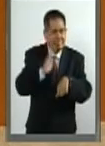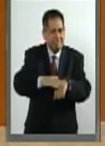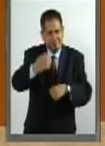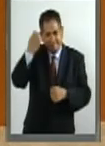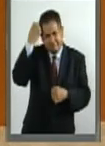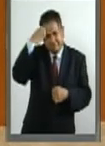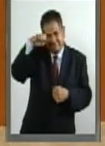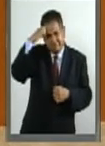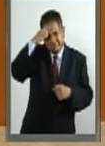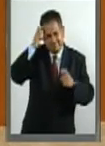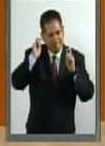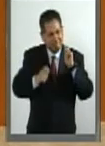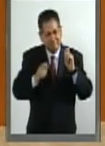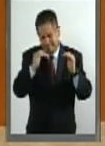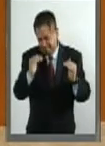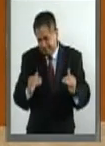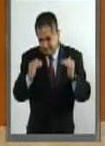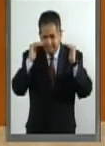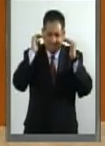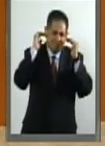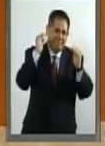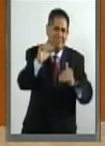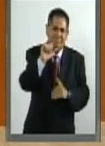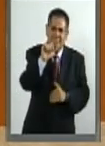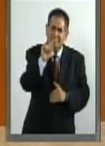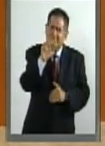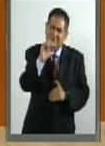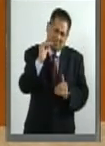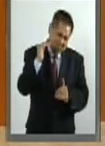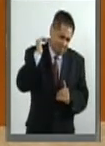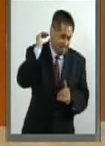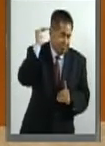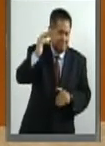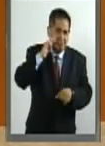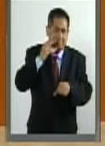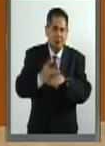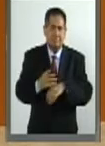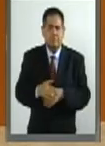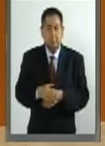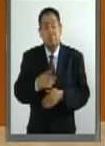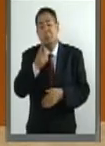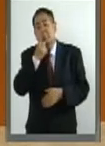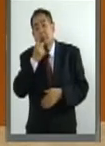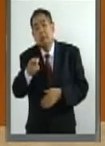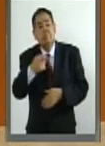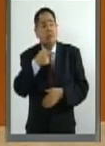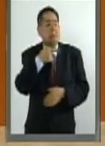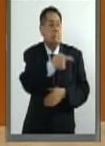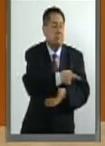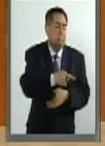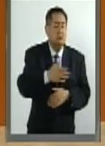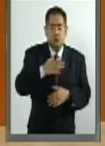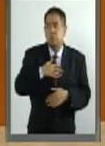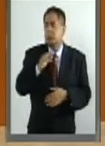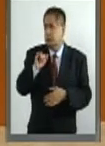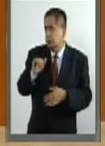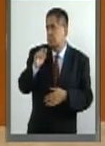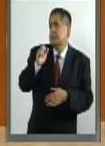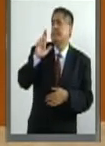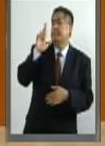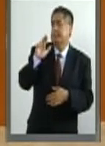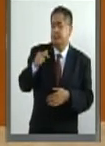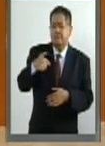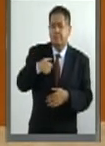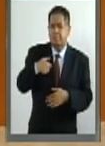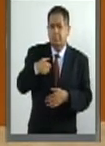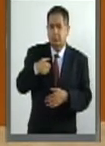experiencia en puestos de alto nivel y responsabilidad. Decir que se ocupó un cargo de alto nivel,